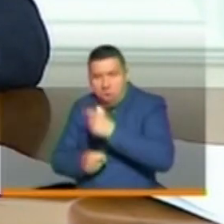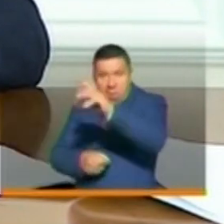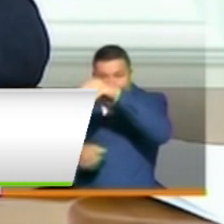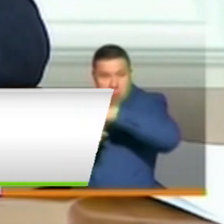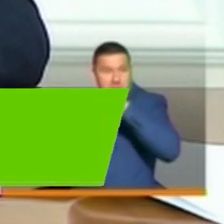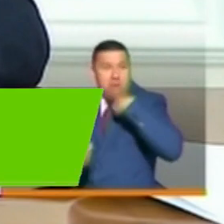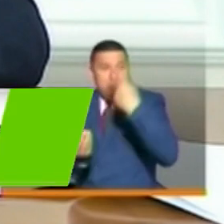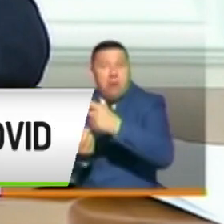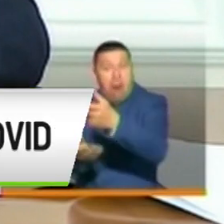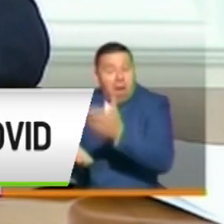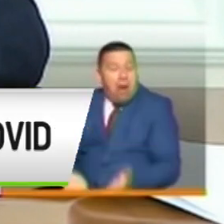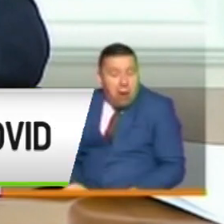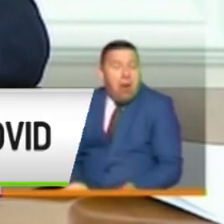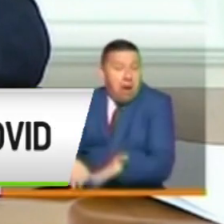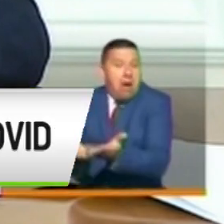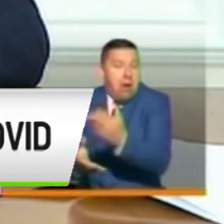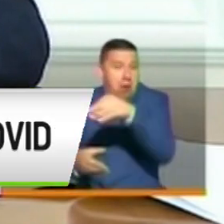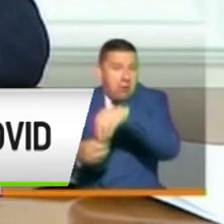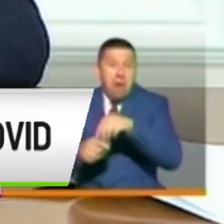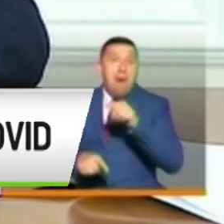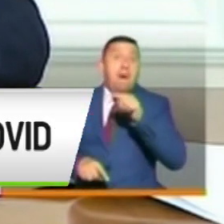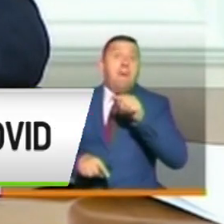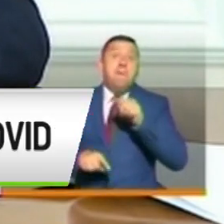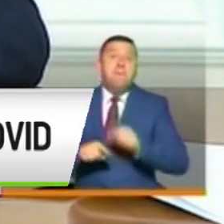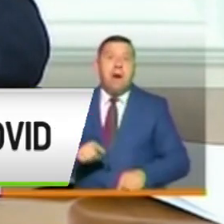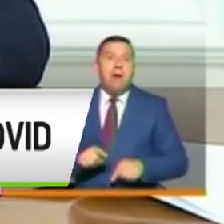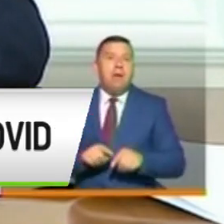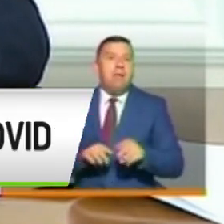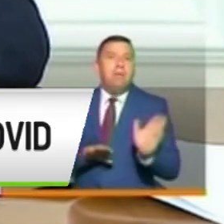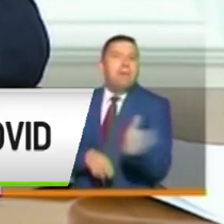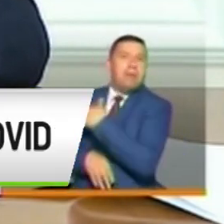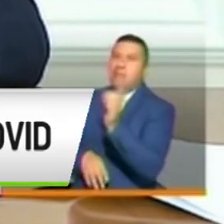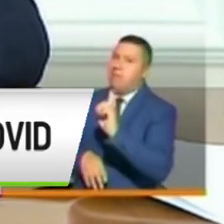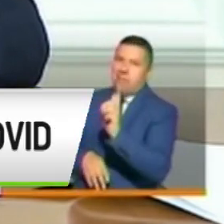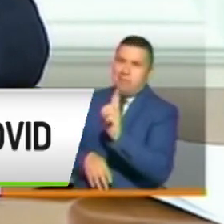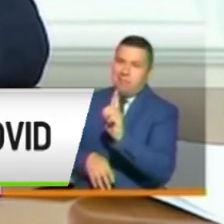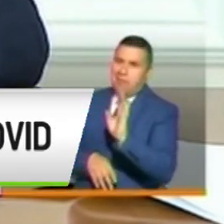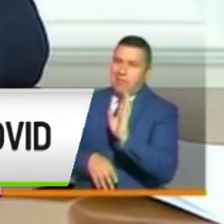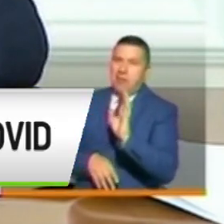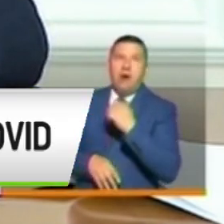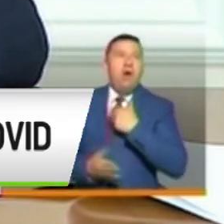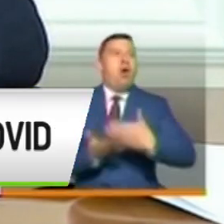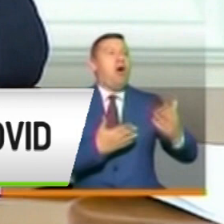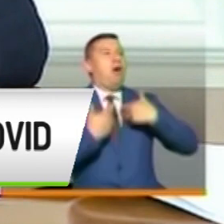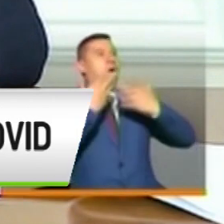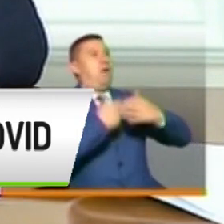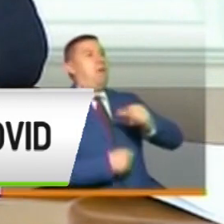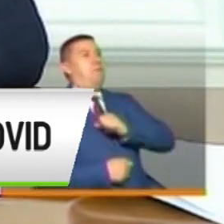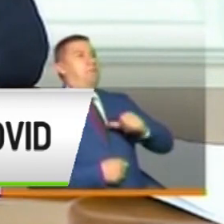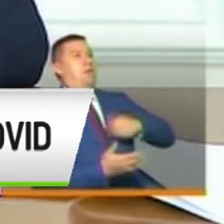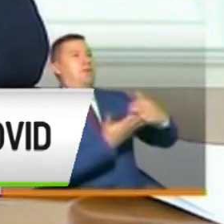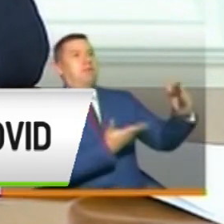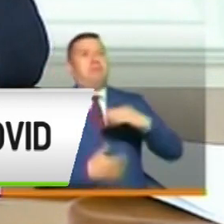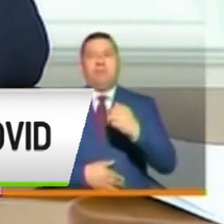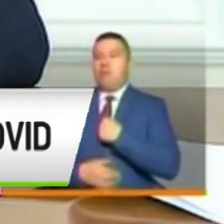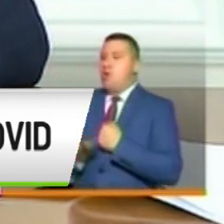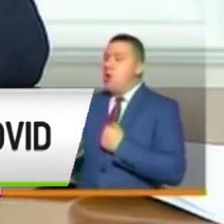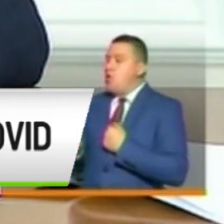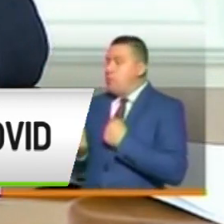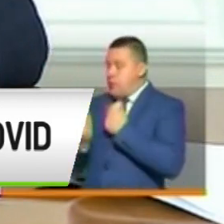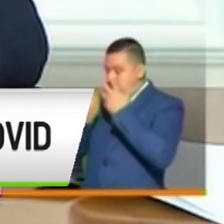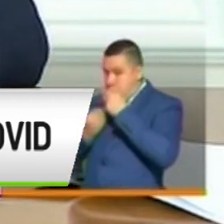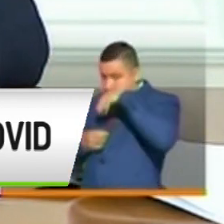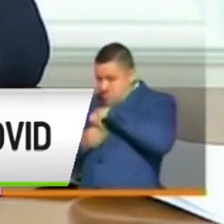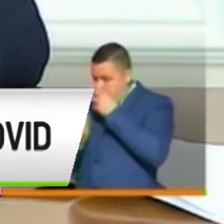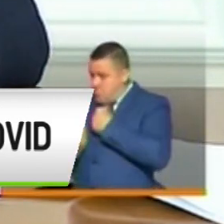laboral o contractual y no podrán excluir a ninguna de las personas. No es para una vacuna que se dirige especialmente a unos grupos dentro